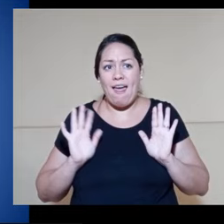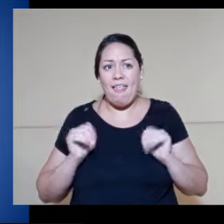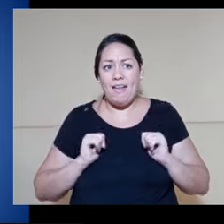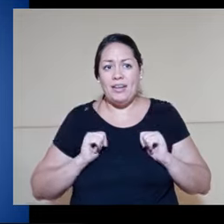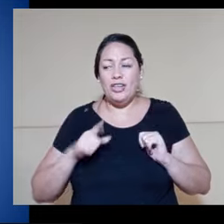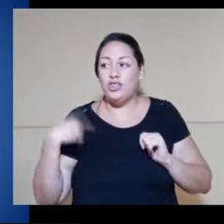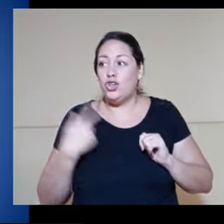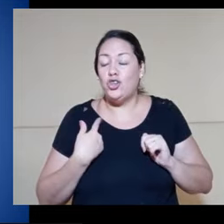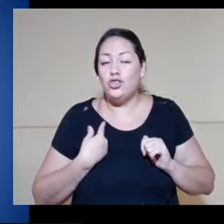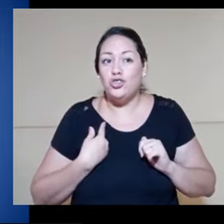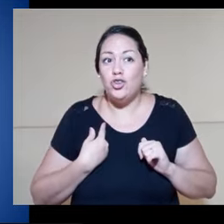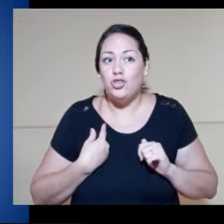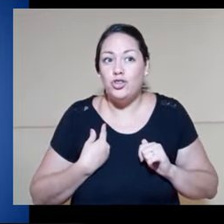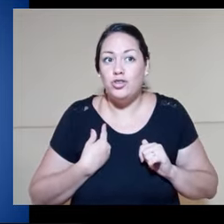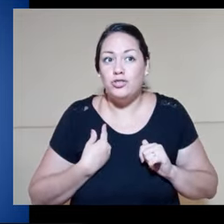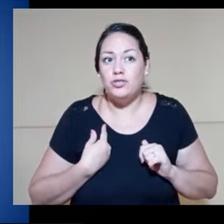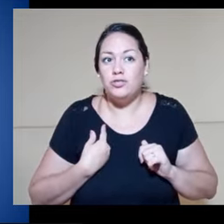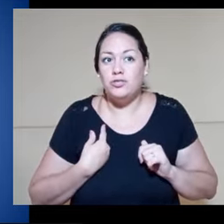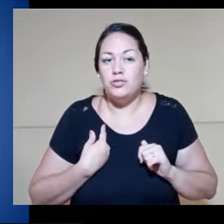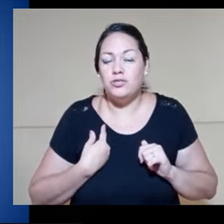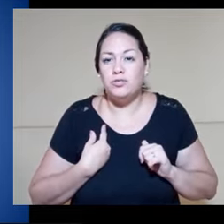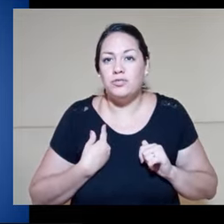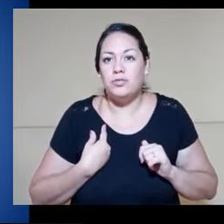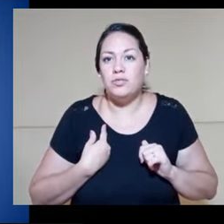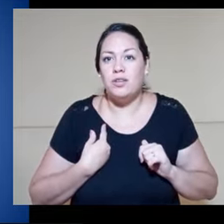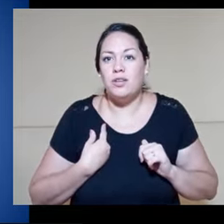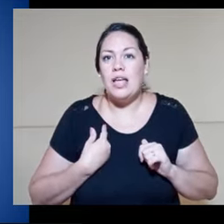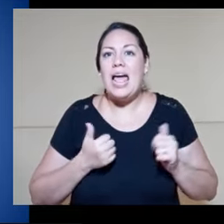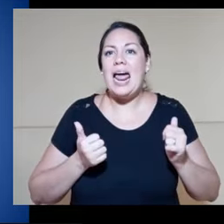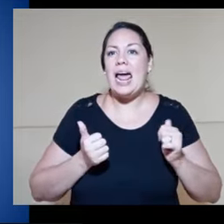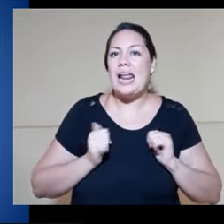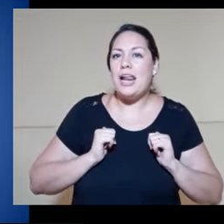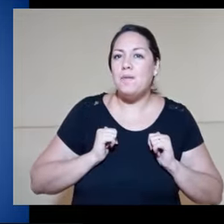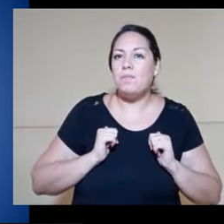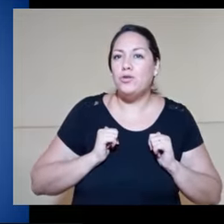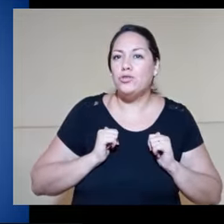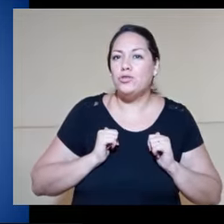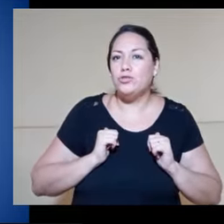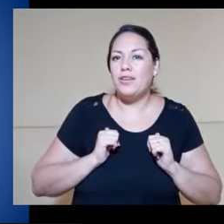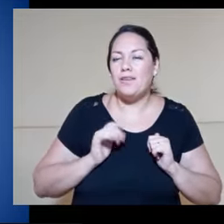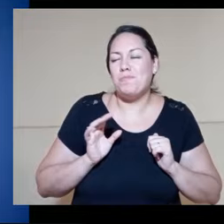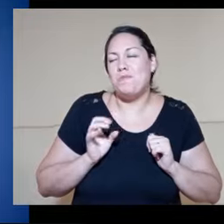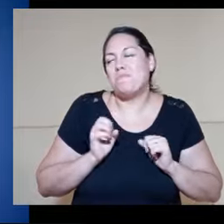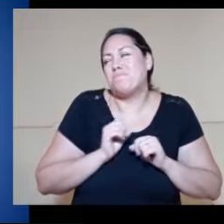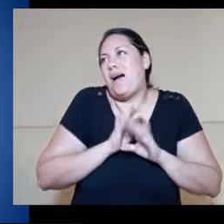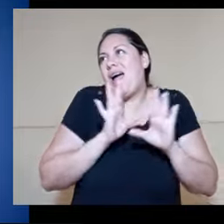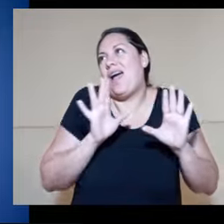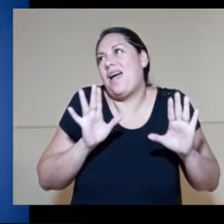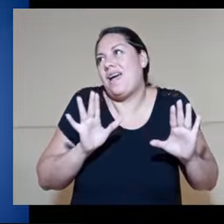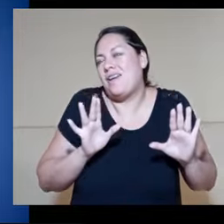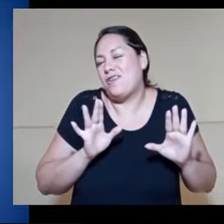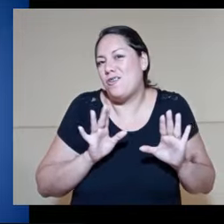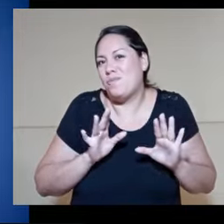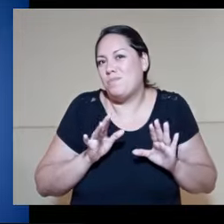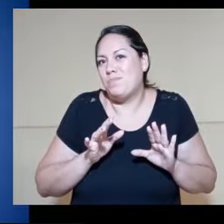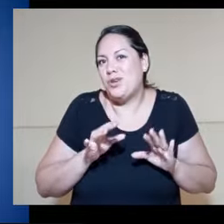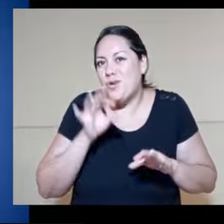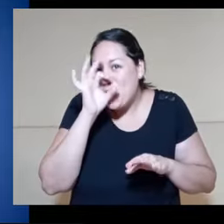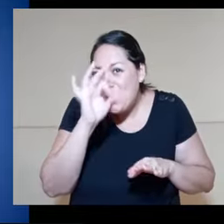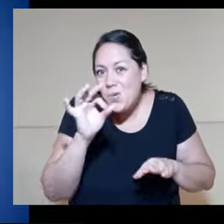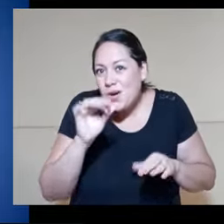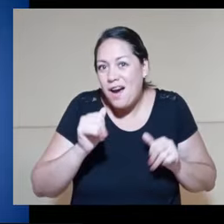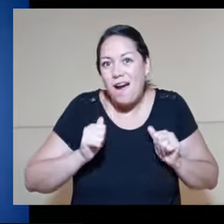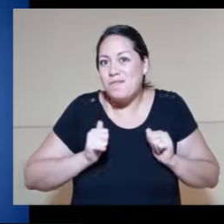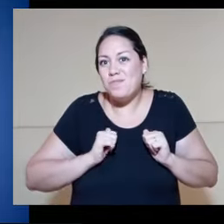actividad. Nosotros, prácticamente en la vida nuestra, el reposo es una situación